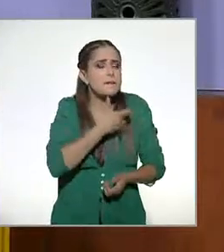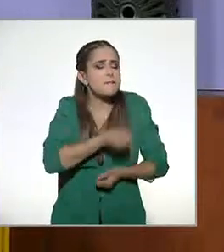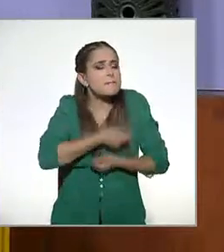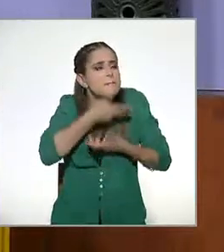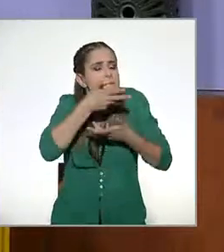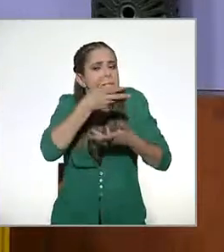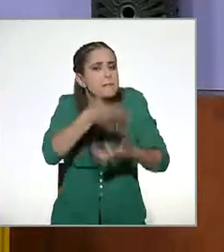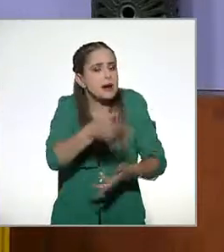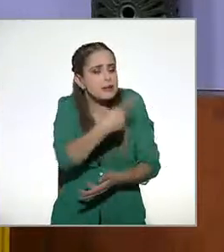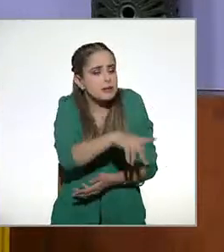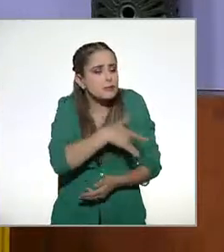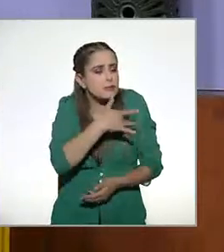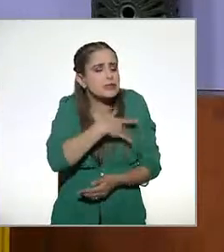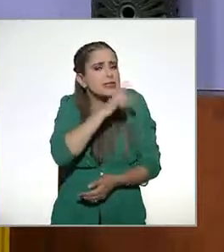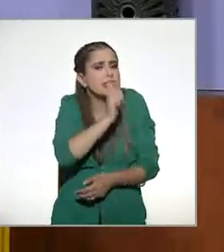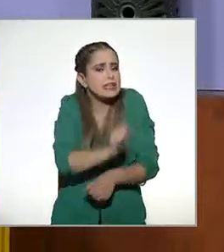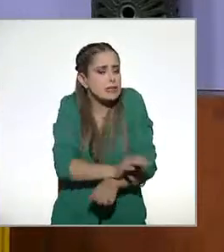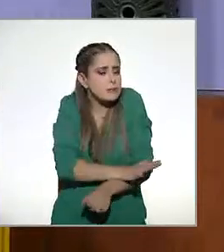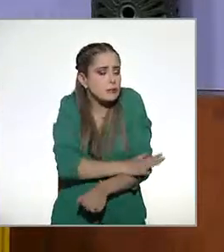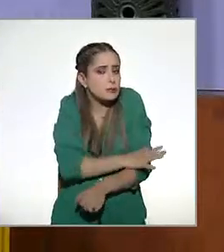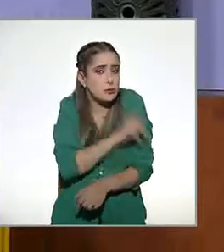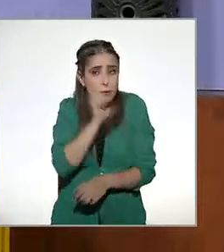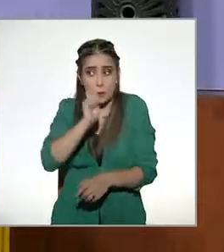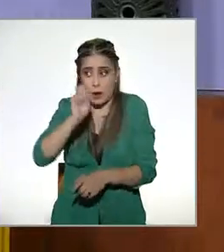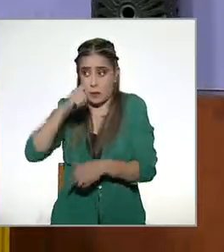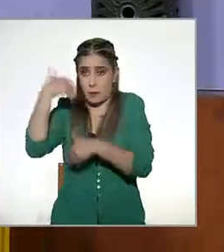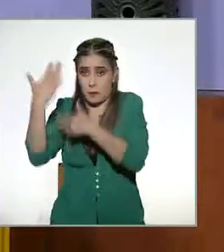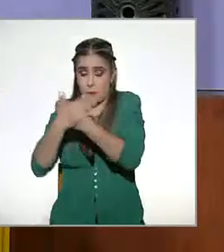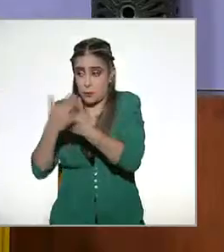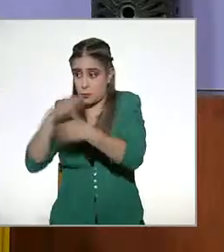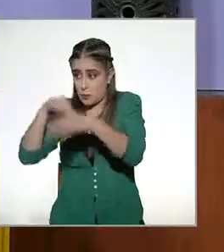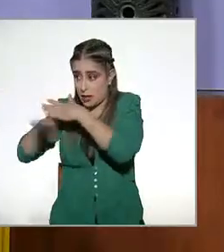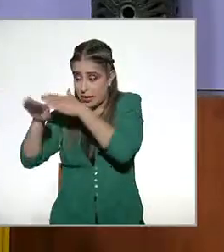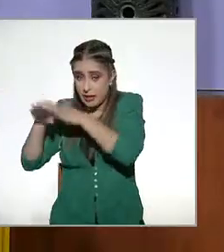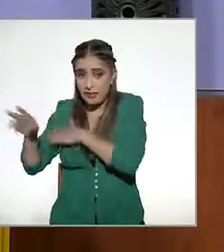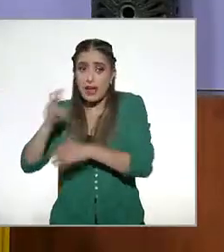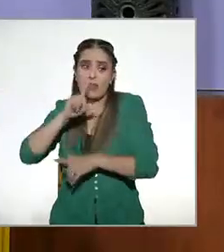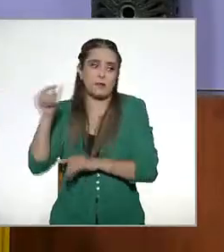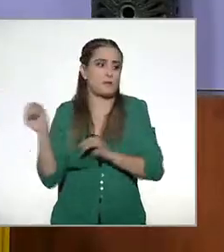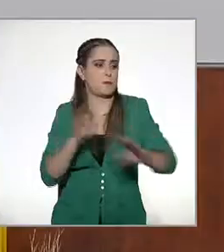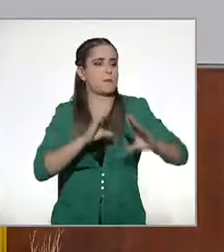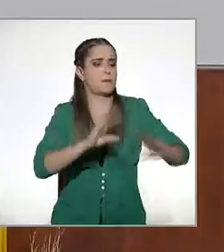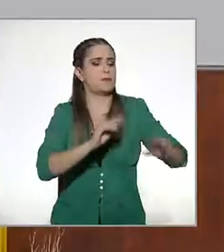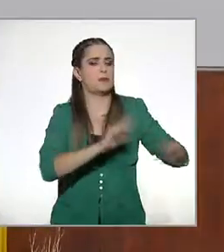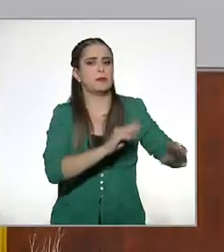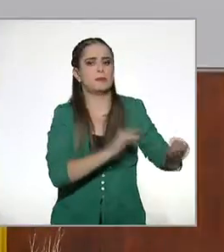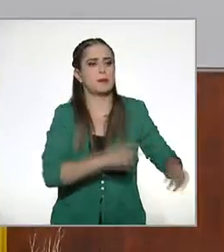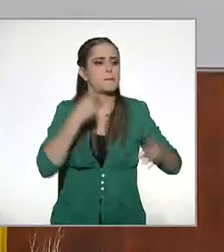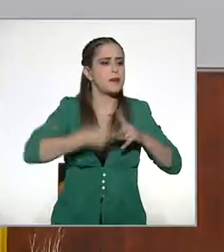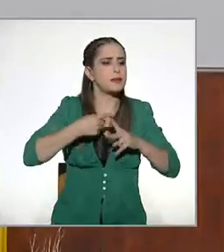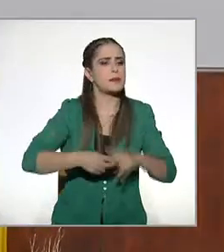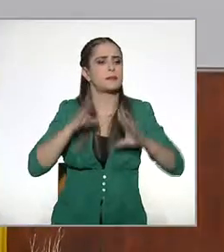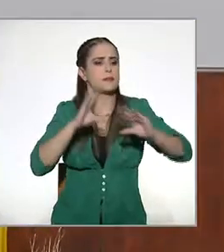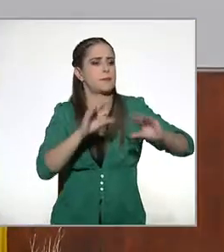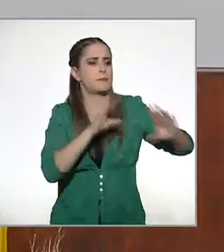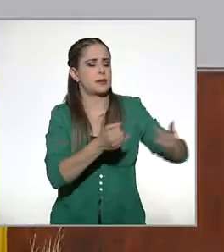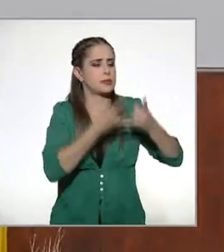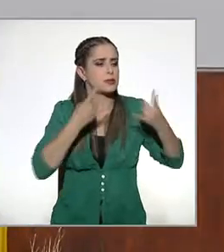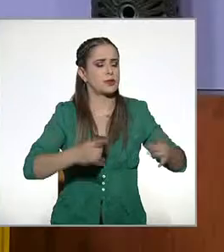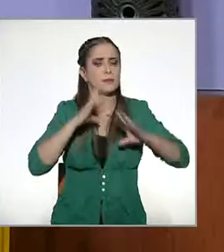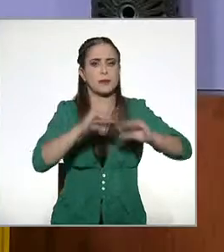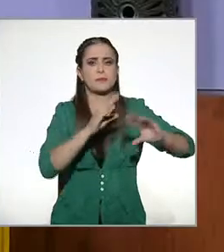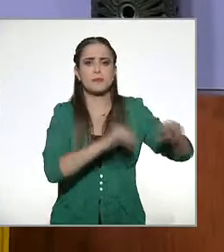de pasaje a este regreso que no sea inmediatamente el maestro de matemáticas y no como si nada hubiera pasado exactamente es que exactamente